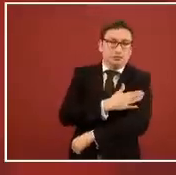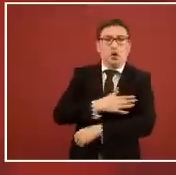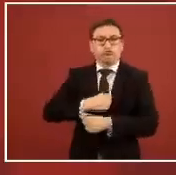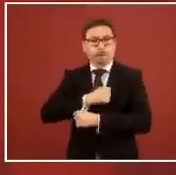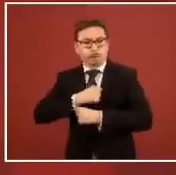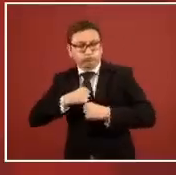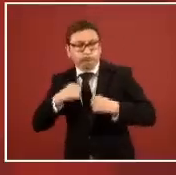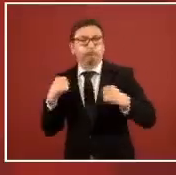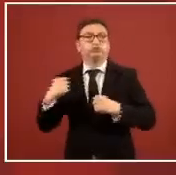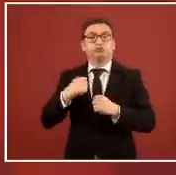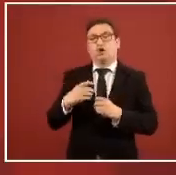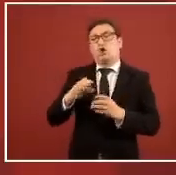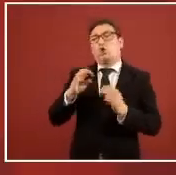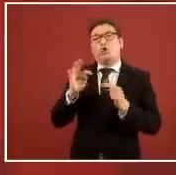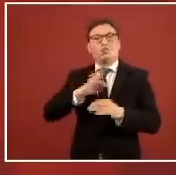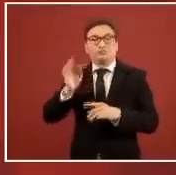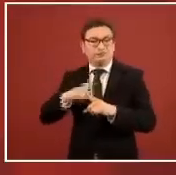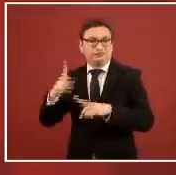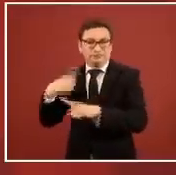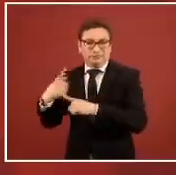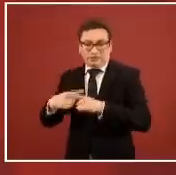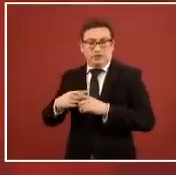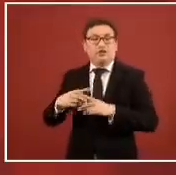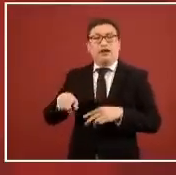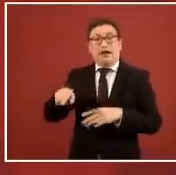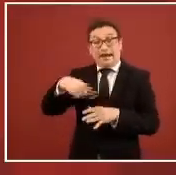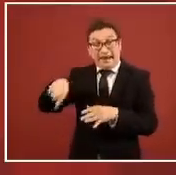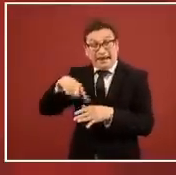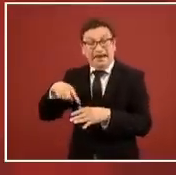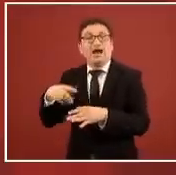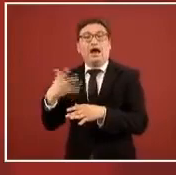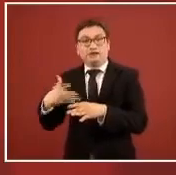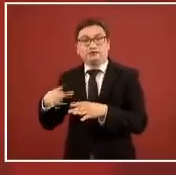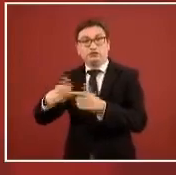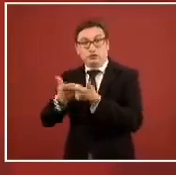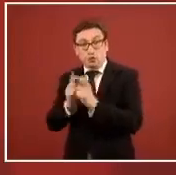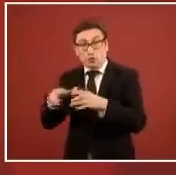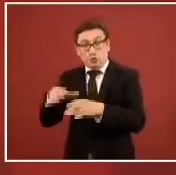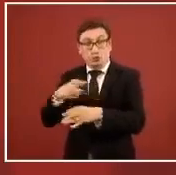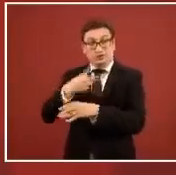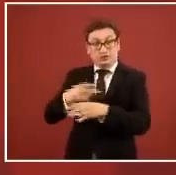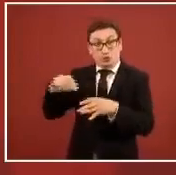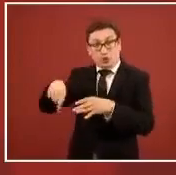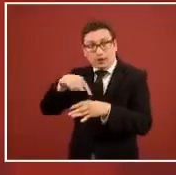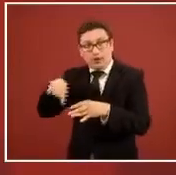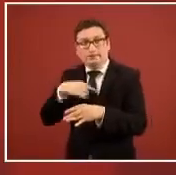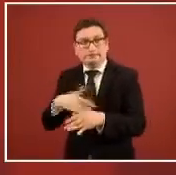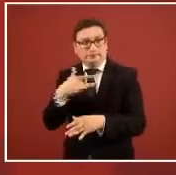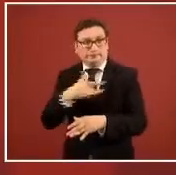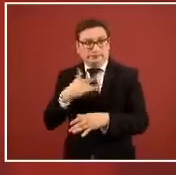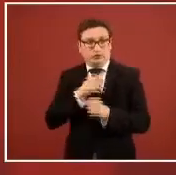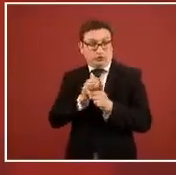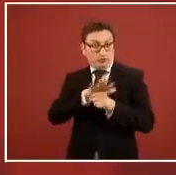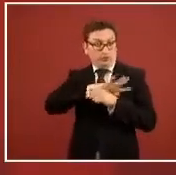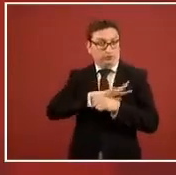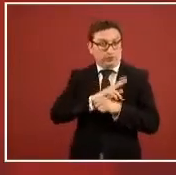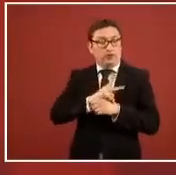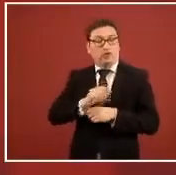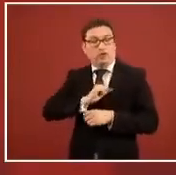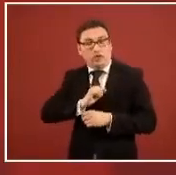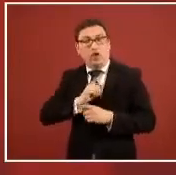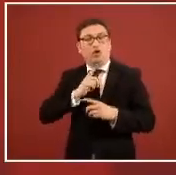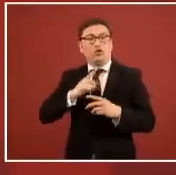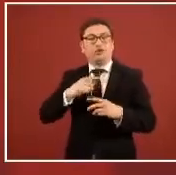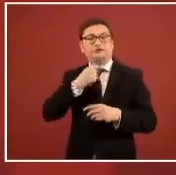obesidad, inmunosupresión por cualquier causa, etcétera. Este segundo grupo, si presentaran los síntomas de COVID, requieren